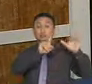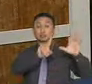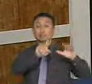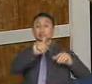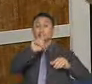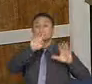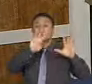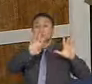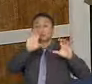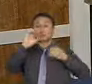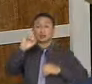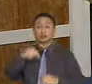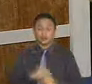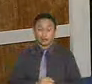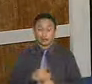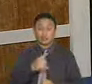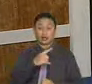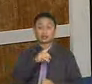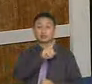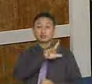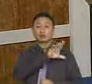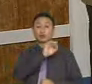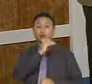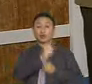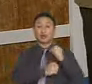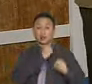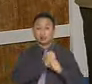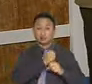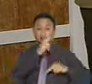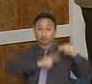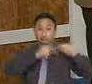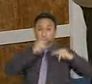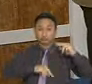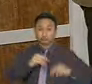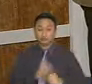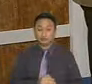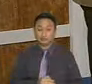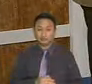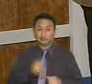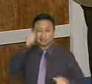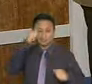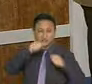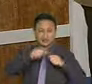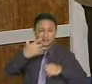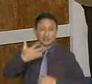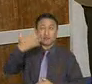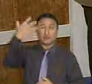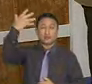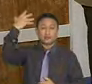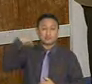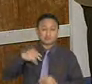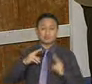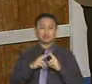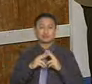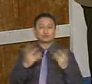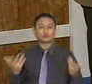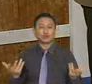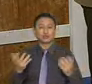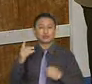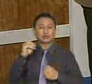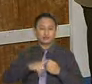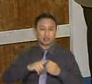150 años de lo que estamos se traslada en estos lugares es como regresar aquella época conocer un poco más de la historia